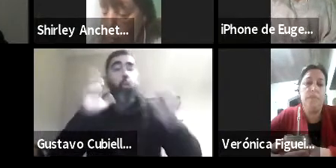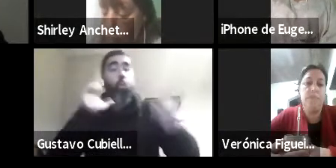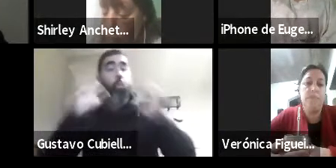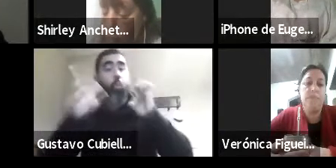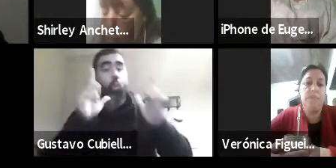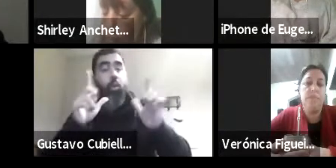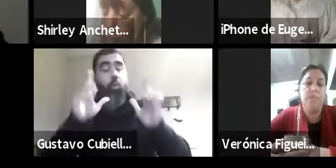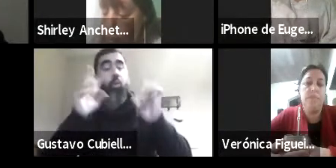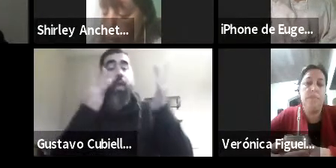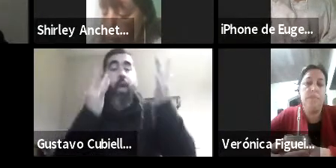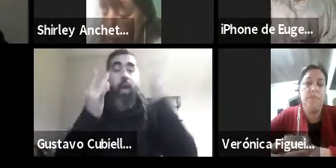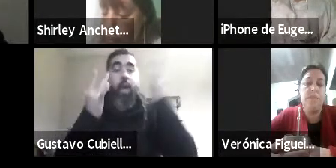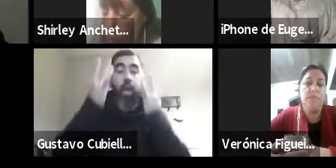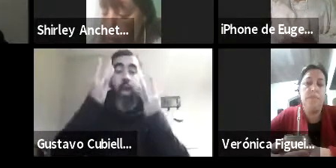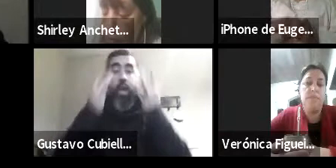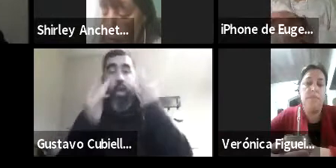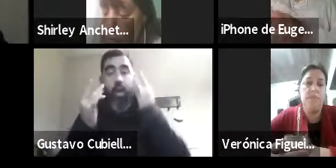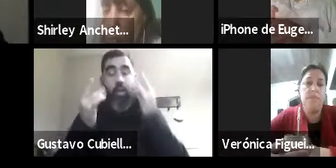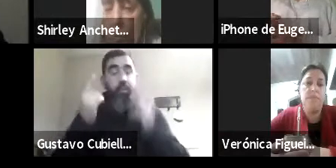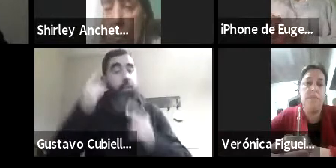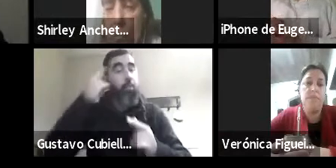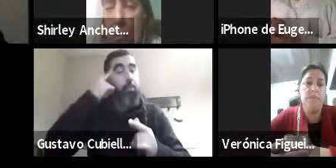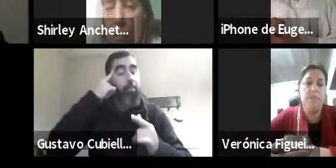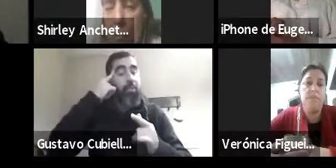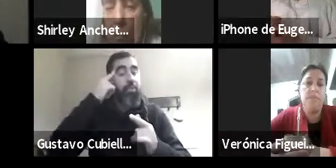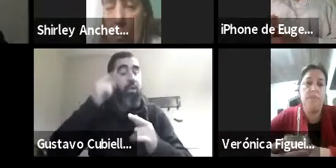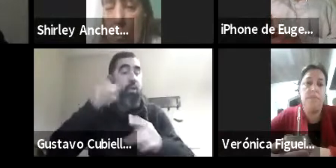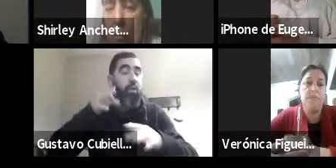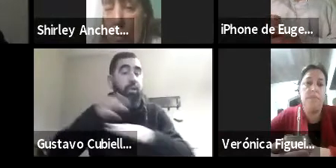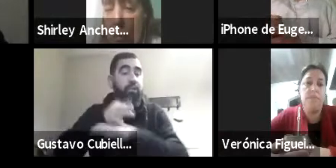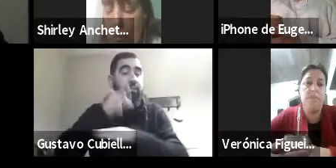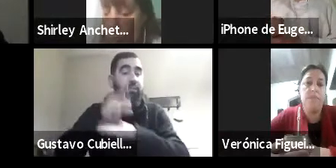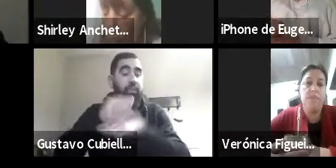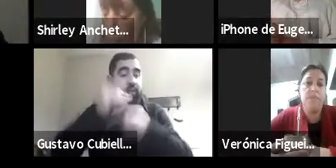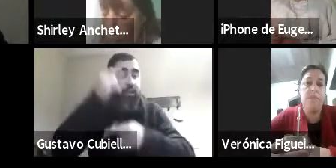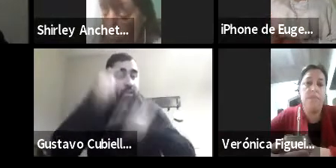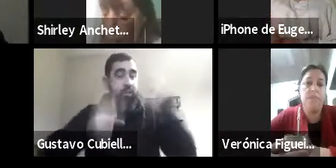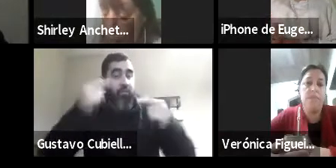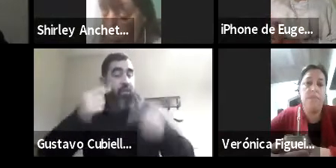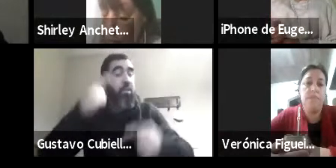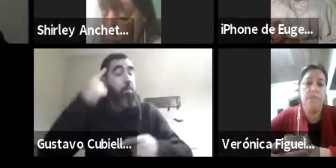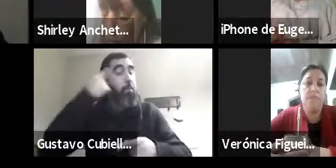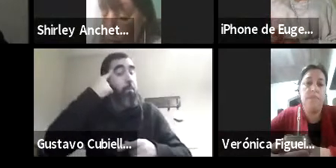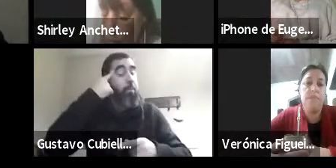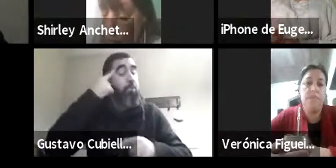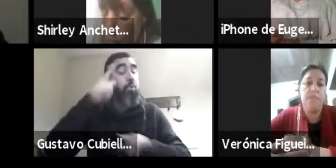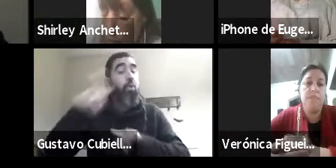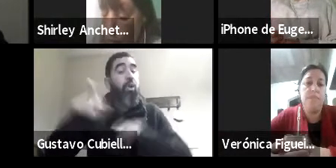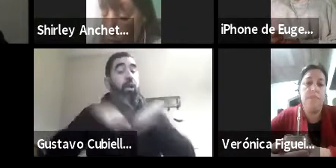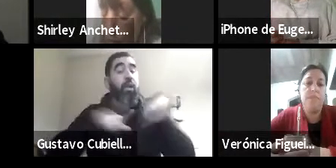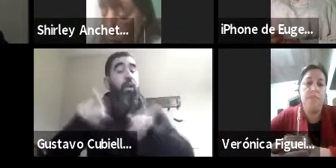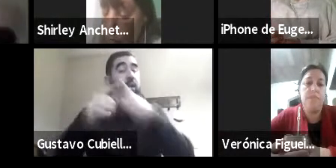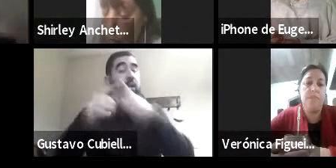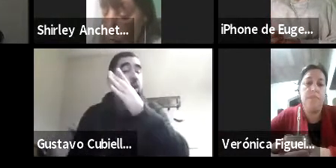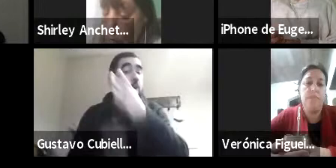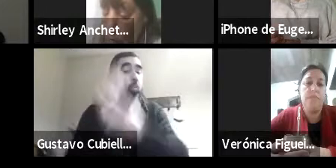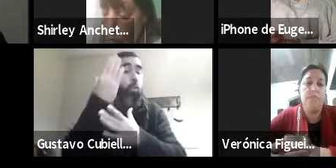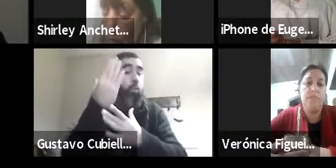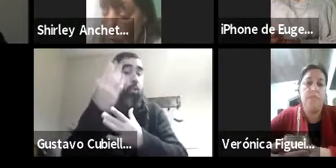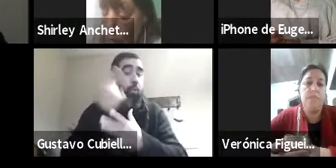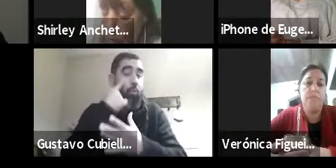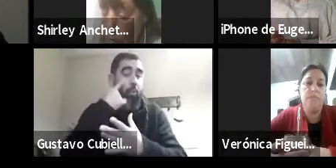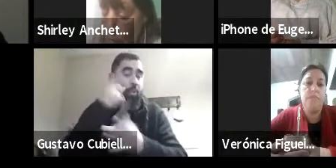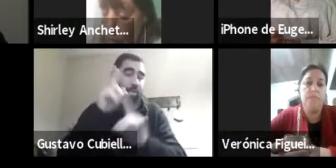arte. O sea, considerar una formación holística. Y ahí me pongo a pensar en la carrera esta que ustedes ya aprobaron y que todavía no